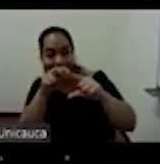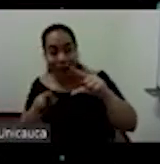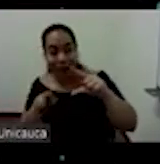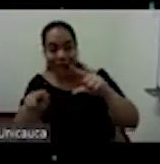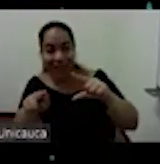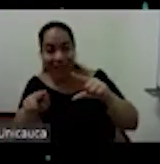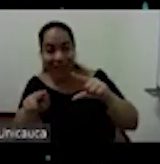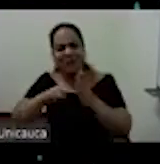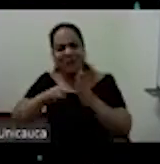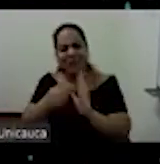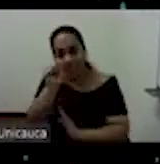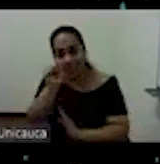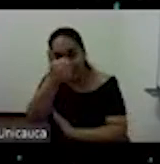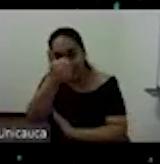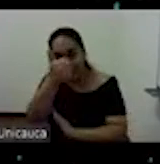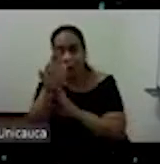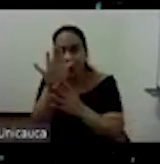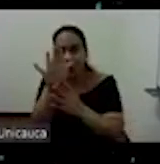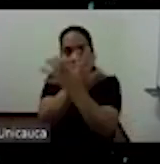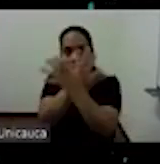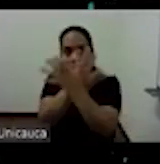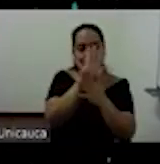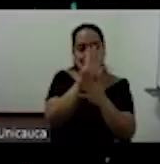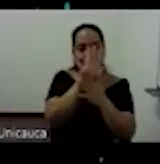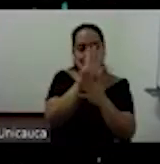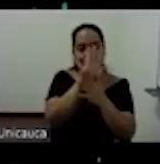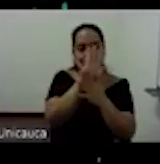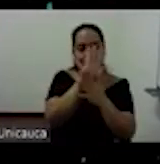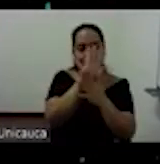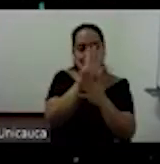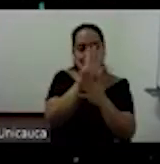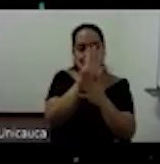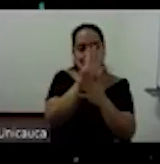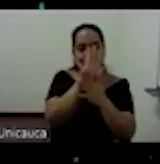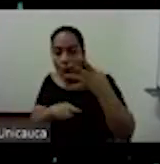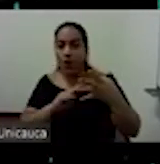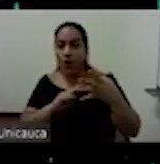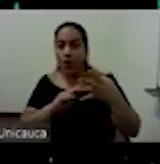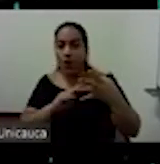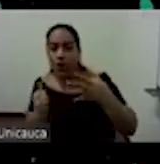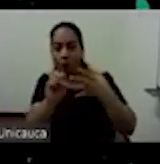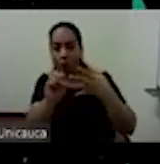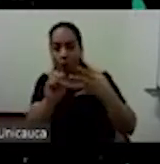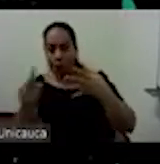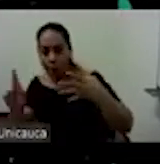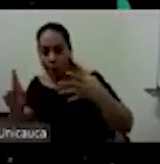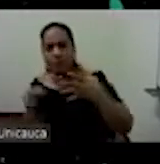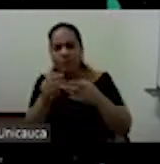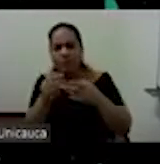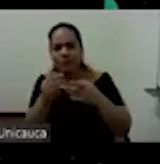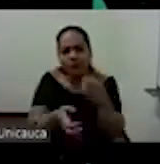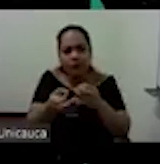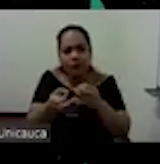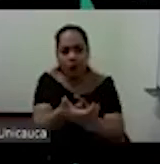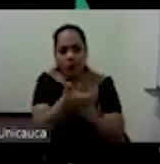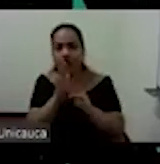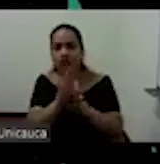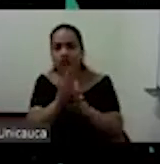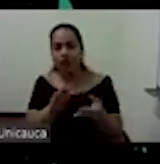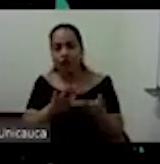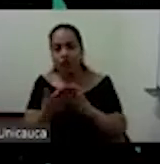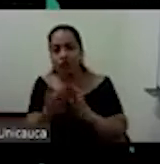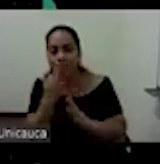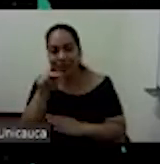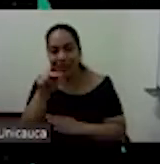autoridades cósmicas que representan los 4 truenos que ayudan a orientar y proteger la comunidad Nasa. Estos